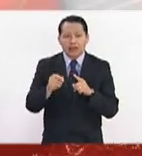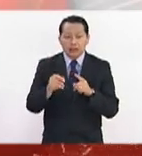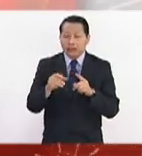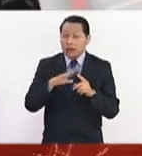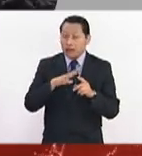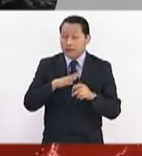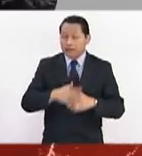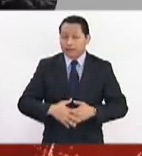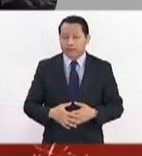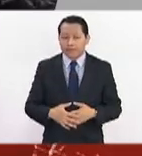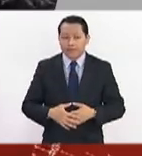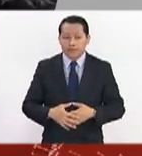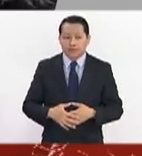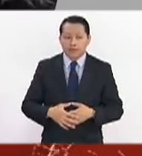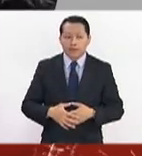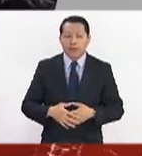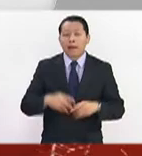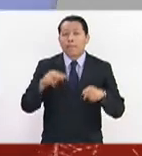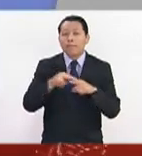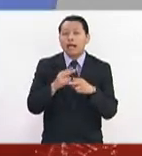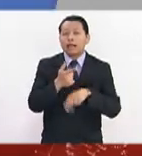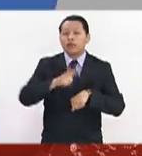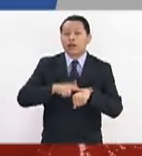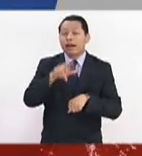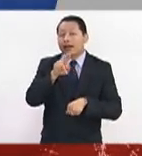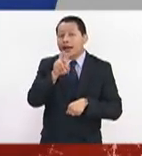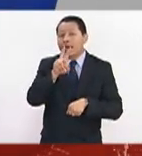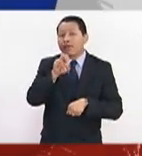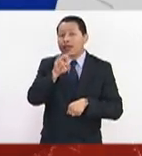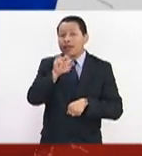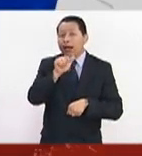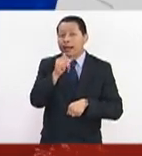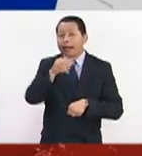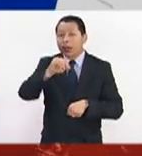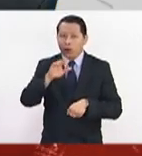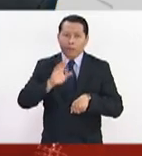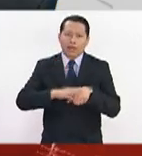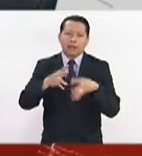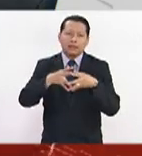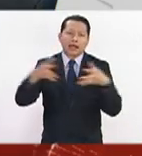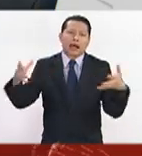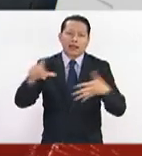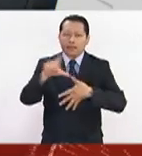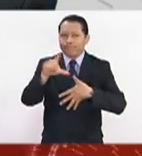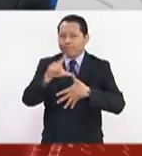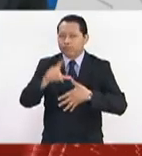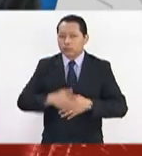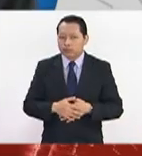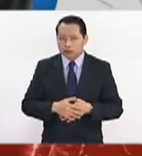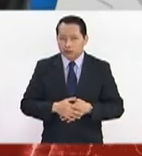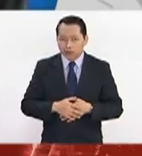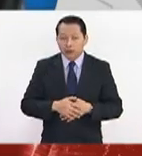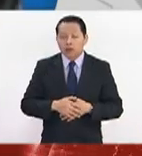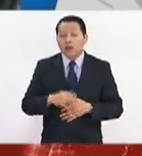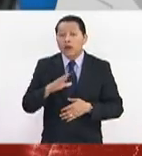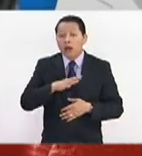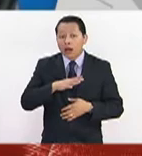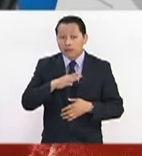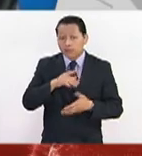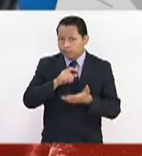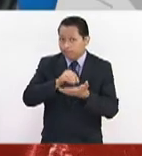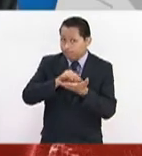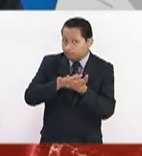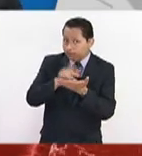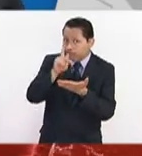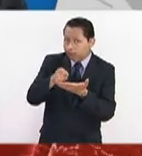aztecas. El Parque Nacional Revillagigedo será el más grande de América del Norte. El decreto que hoy suscribo da cumplimiento